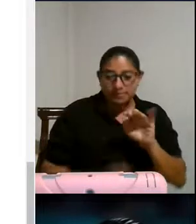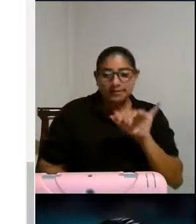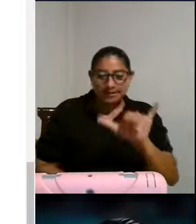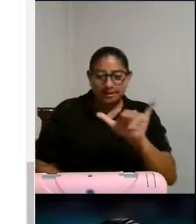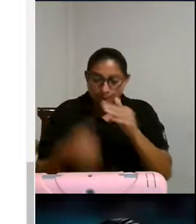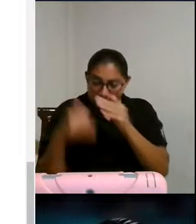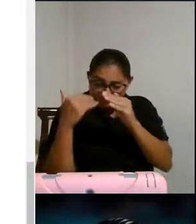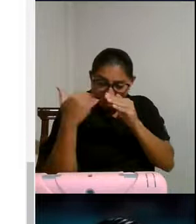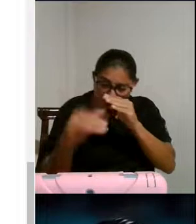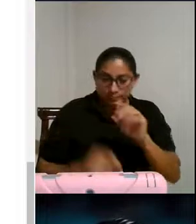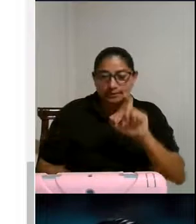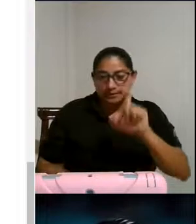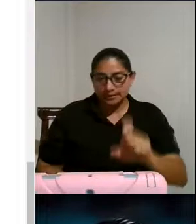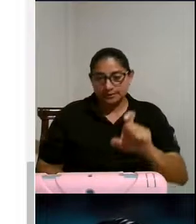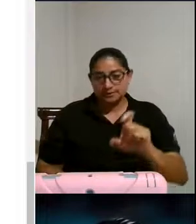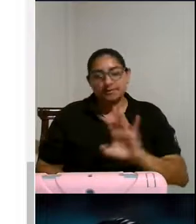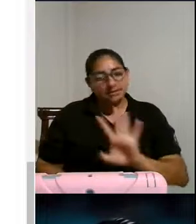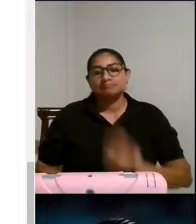Eso es una derivada.